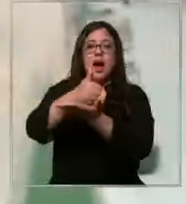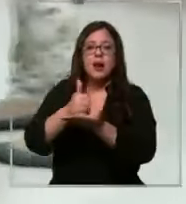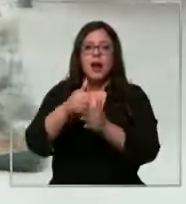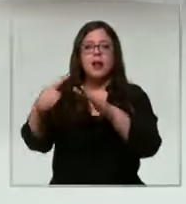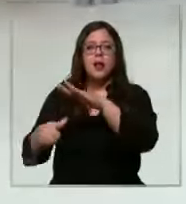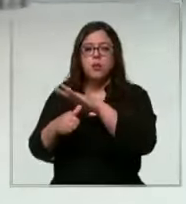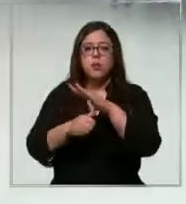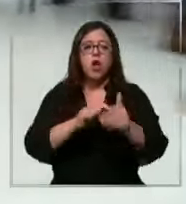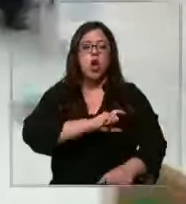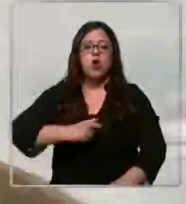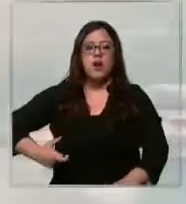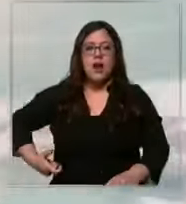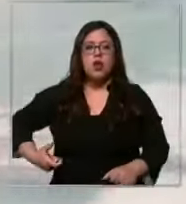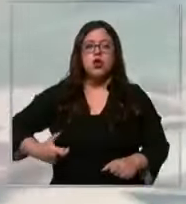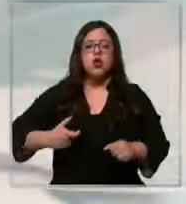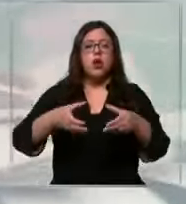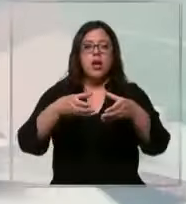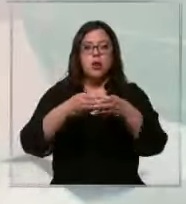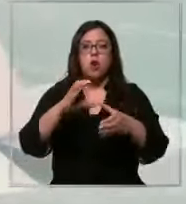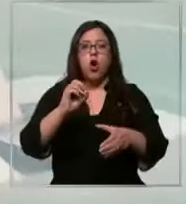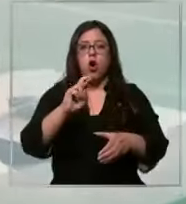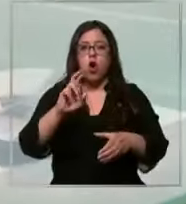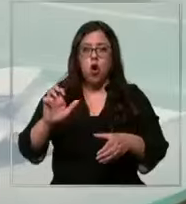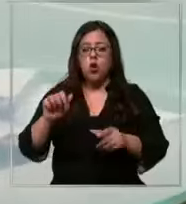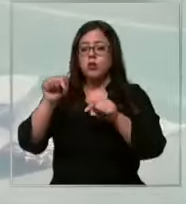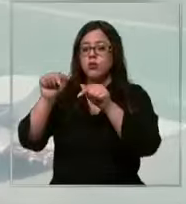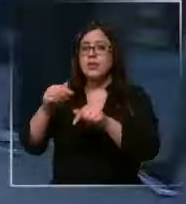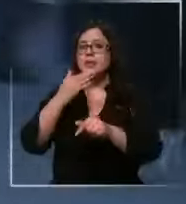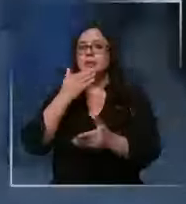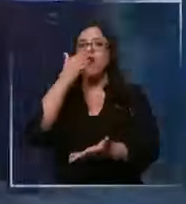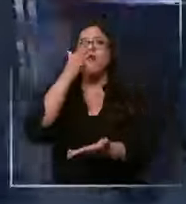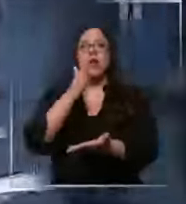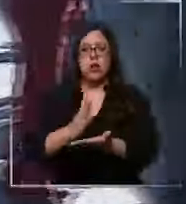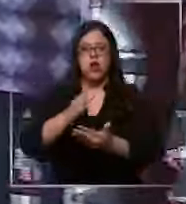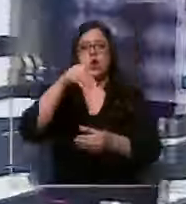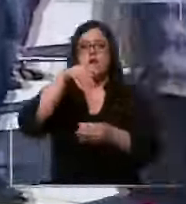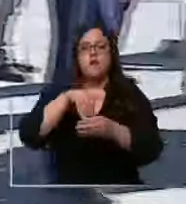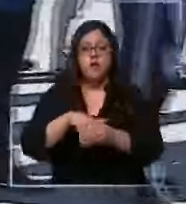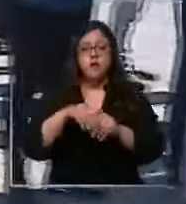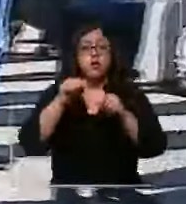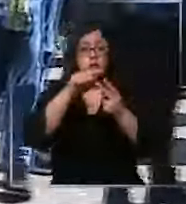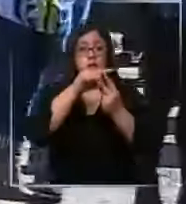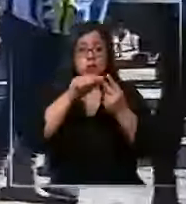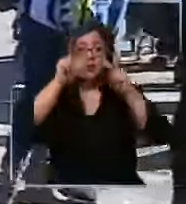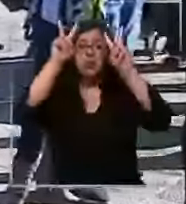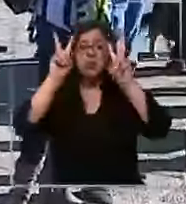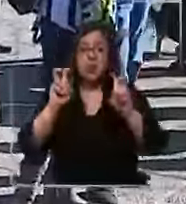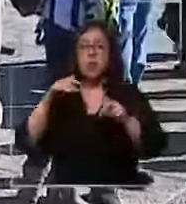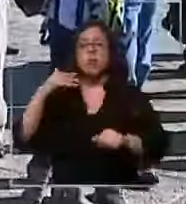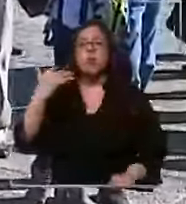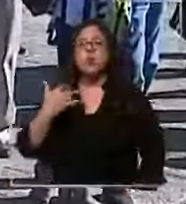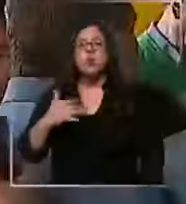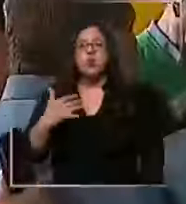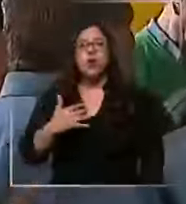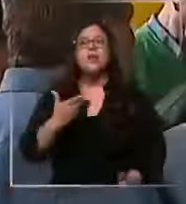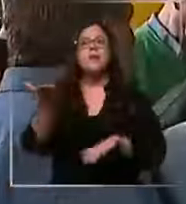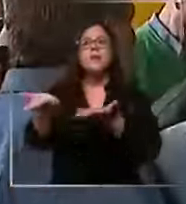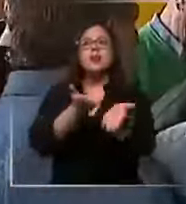gobernadores, concejales y consejeros regionales y que además es obligatoria. Son esos 2 puntos que son claves para el